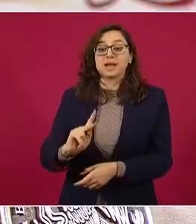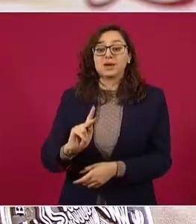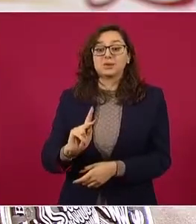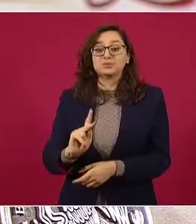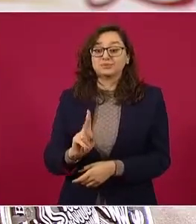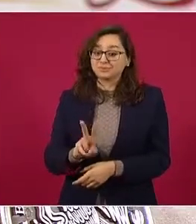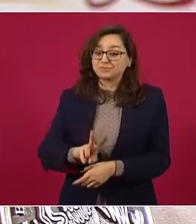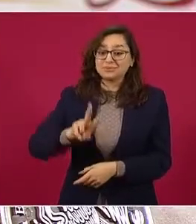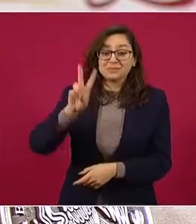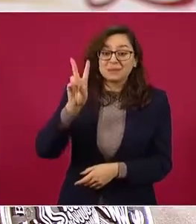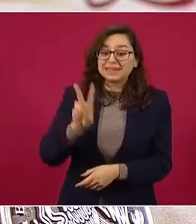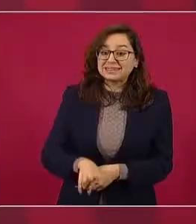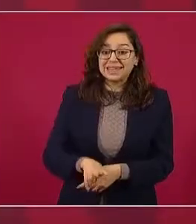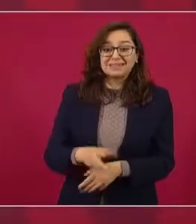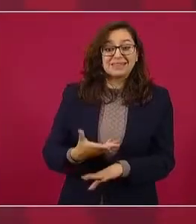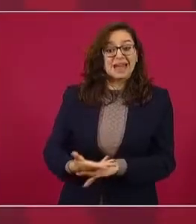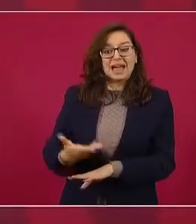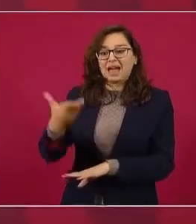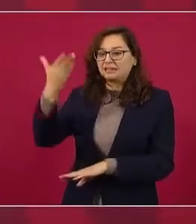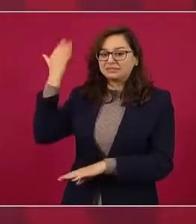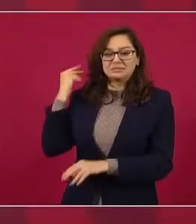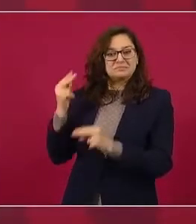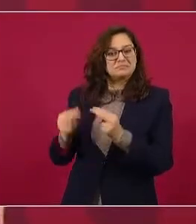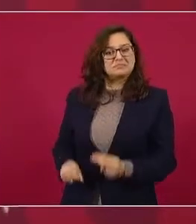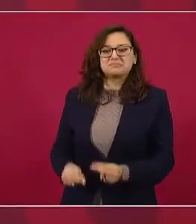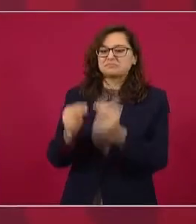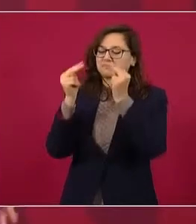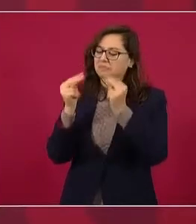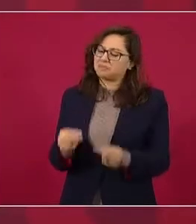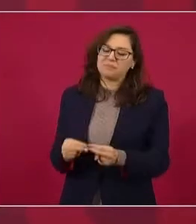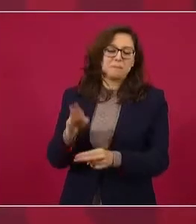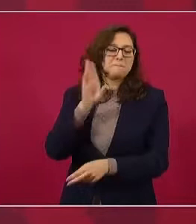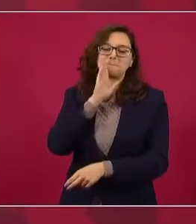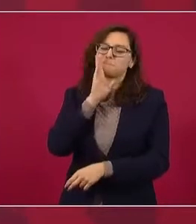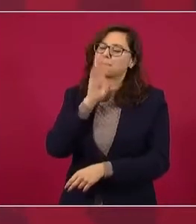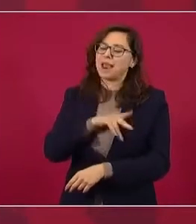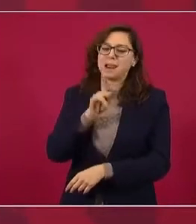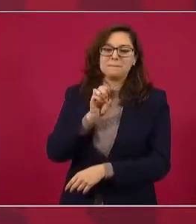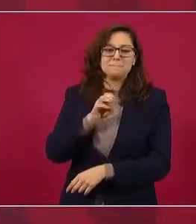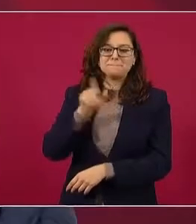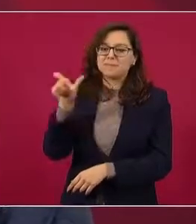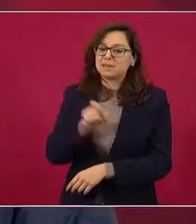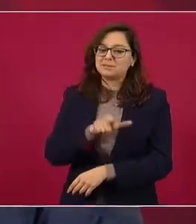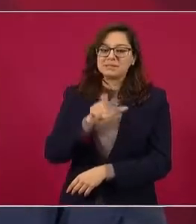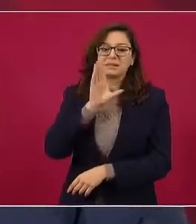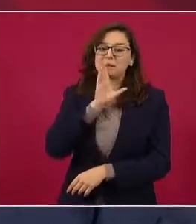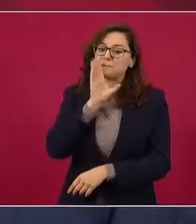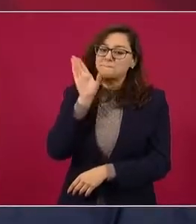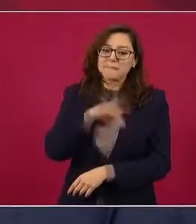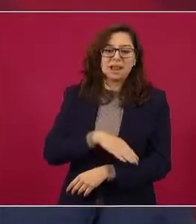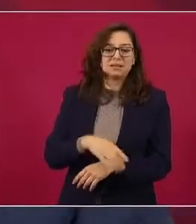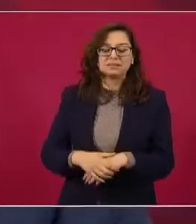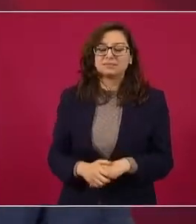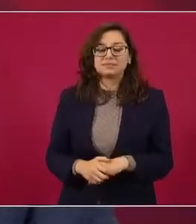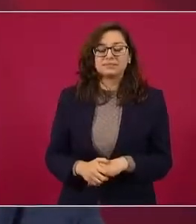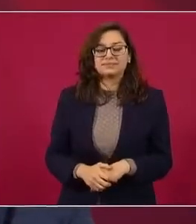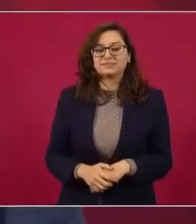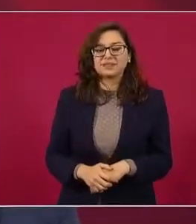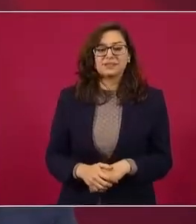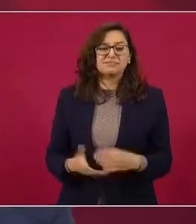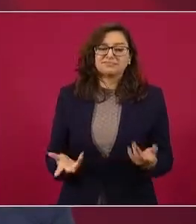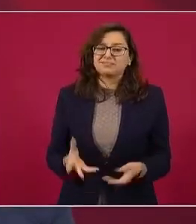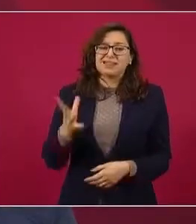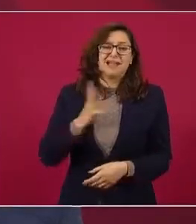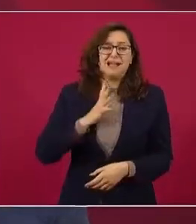fue indudablemente un pésimo negocio para Petróleos Mexicanos. Como ese,